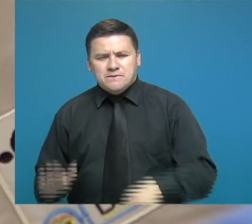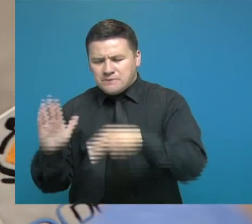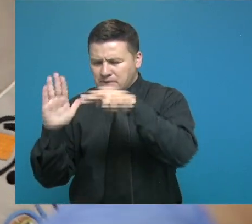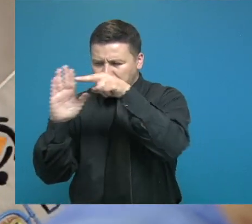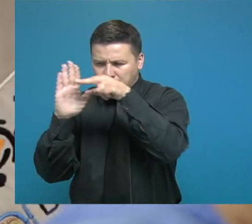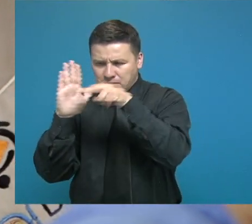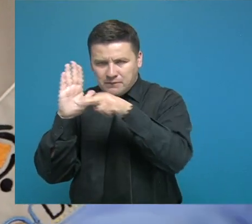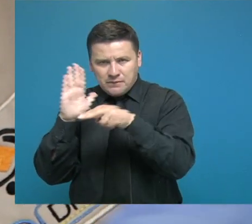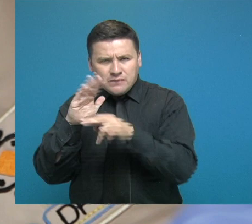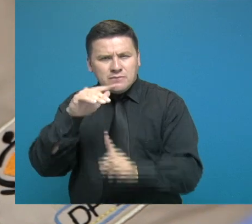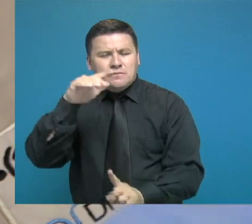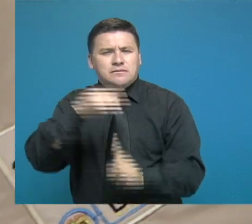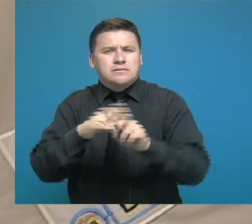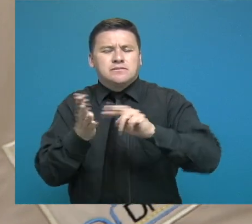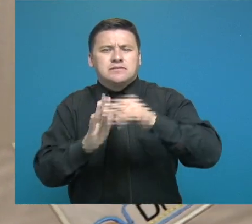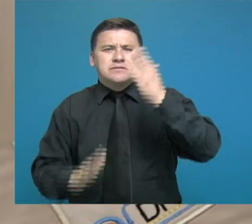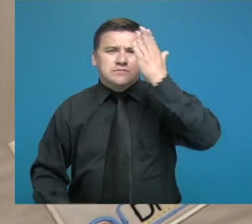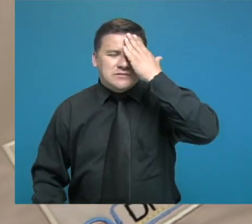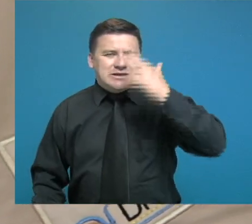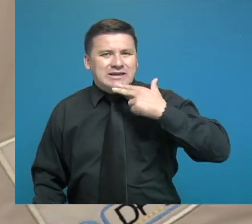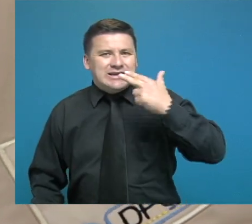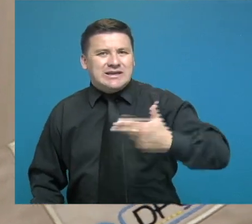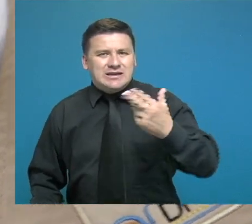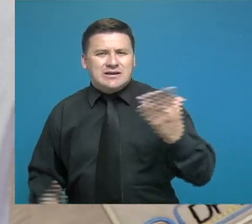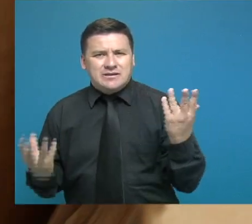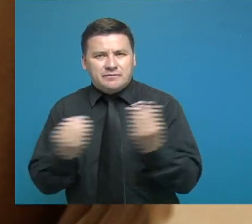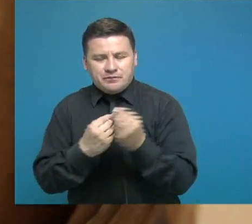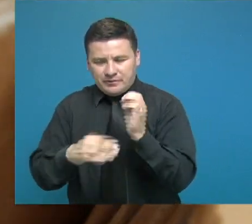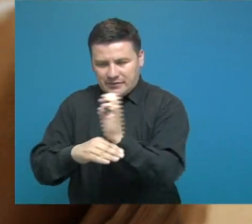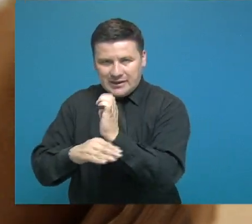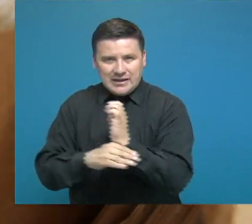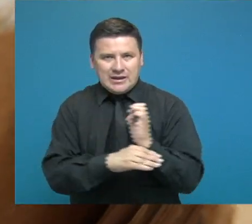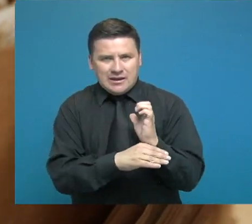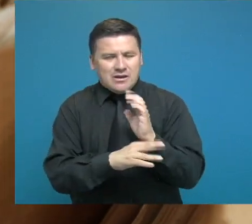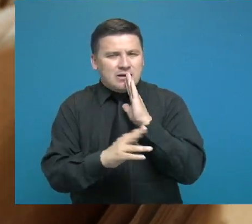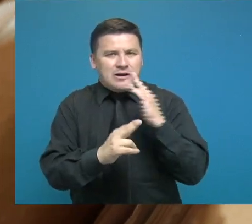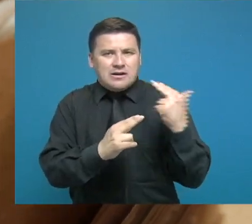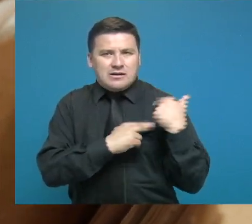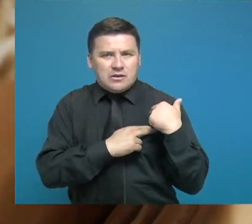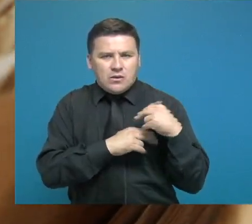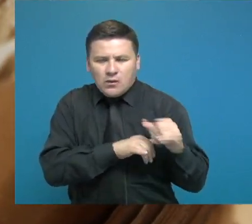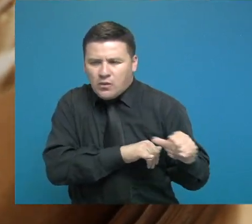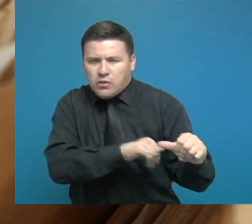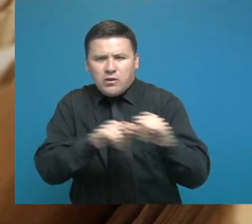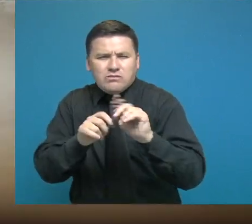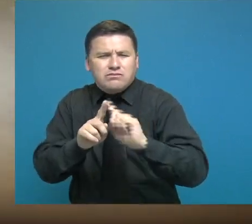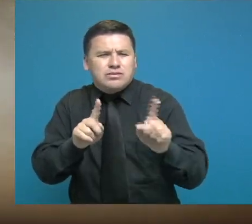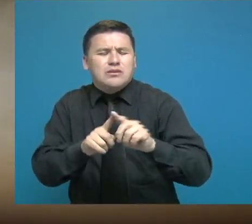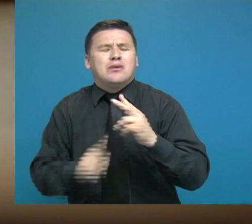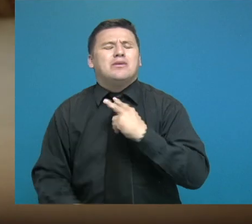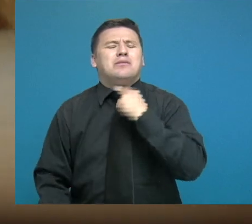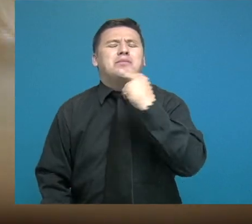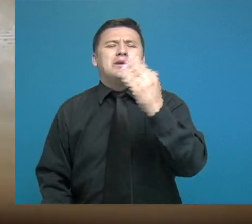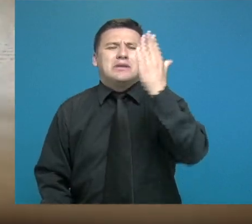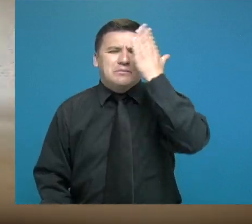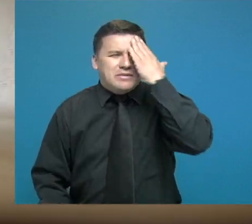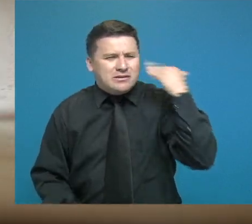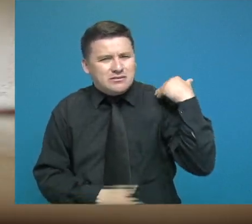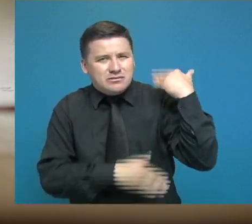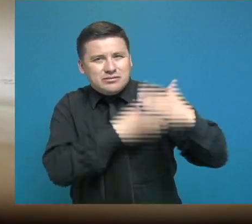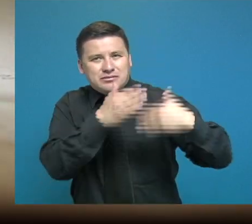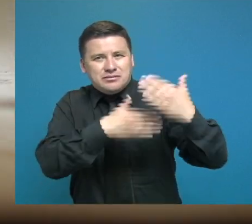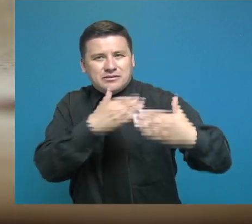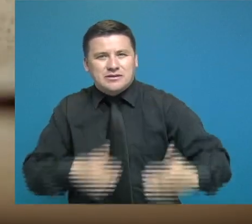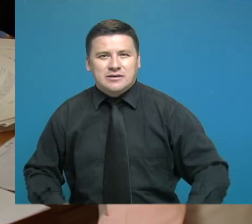Bajo esta normativa nace el Centro Nacional de Memoria Histórica como la entidad pública encargada de articular las múltiples voces de la memoria